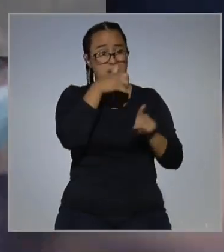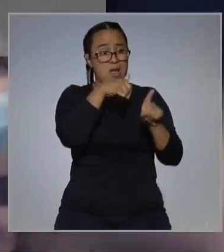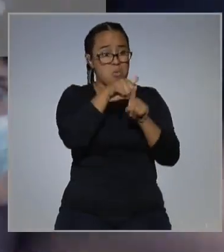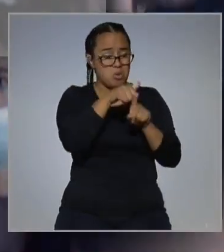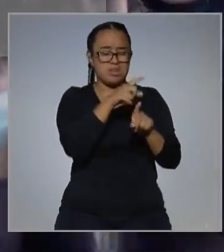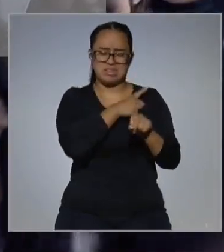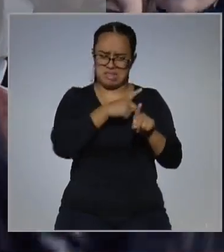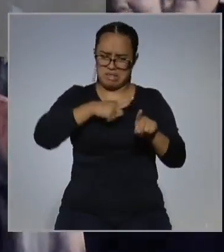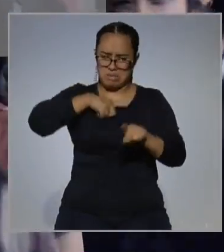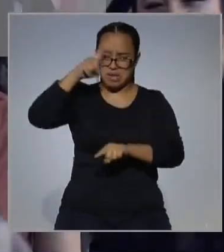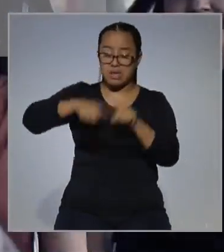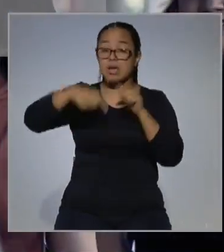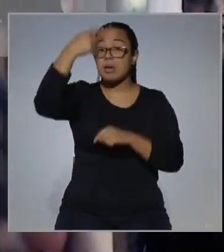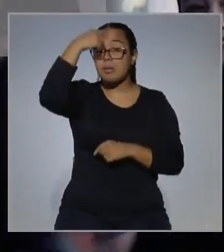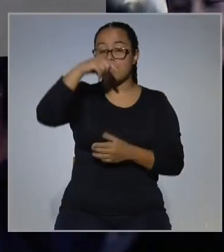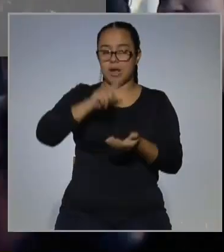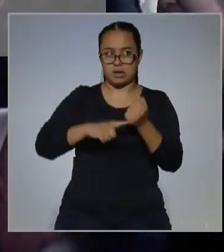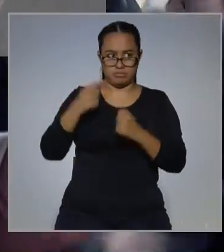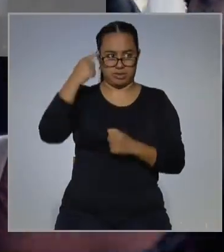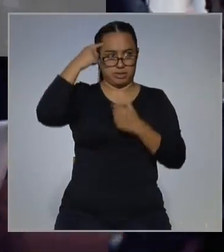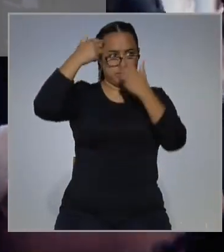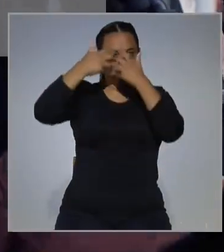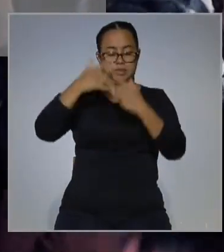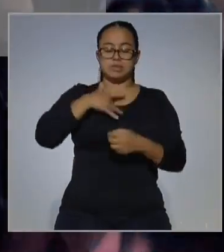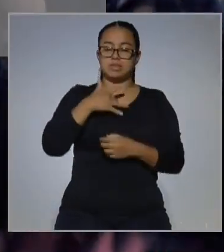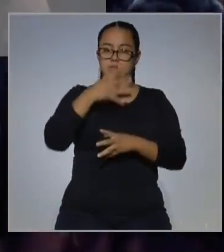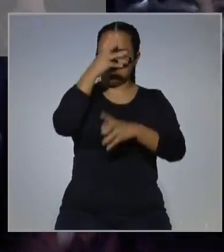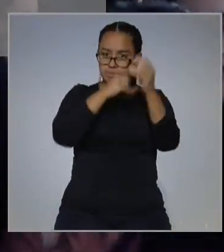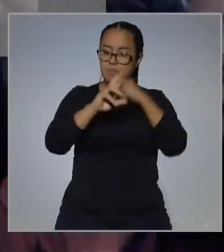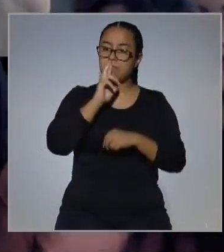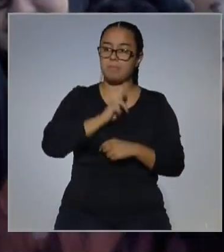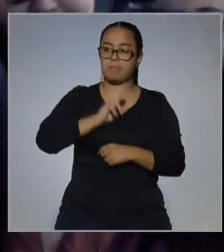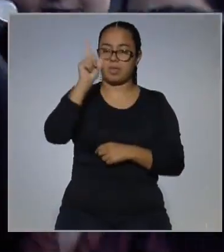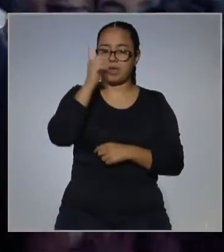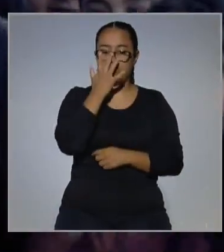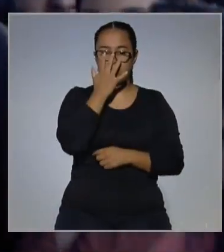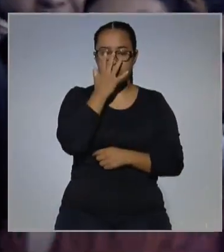para mejorar la salud mental y el aprendizaje.